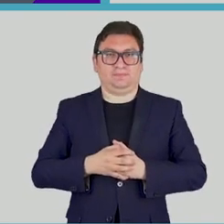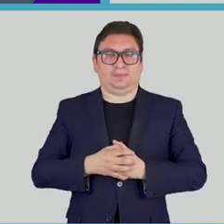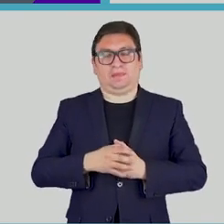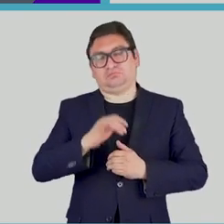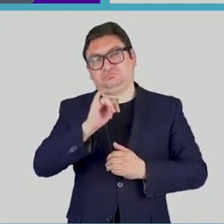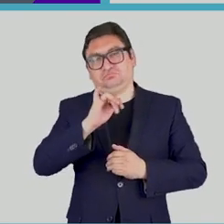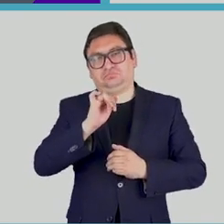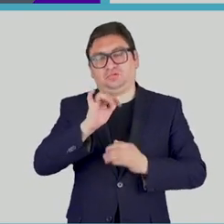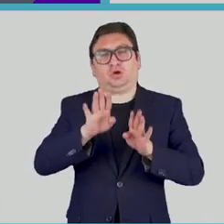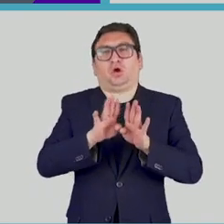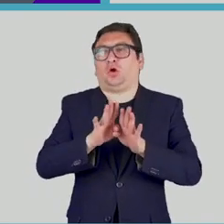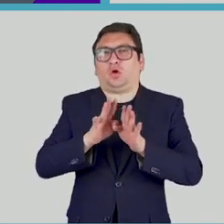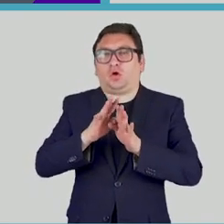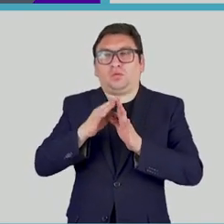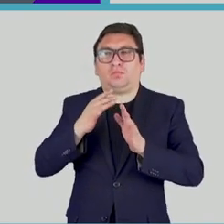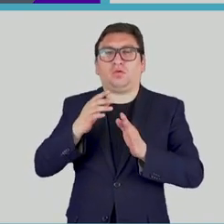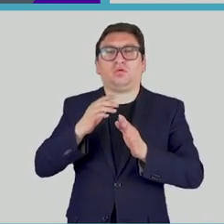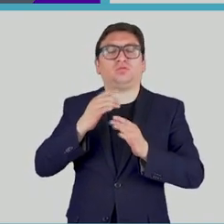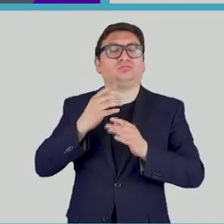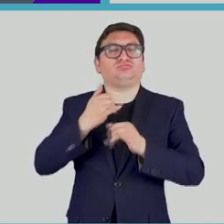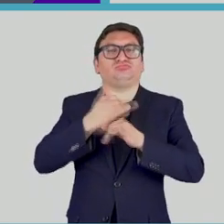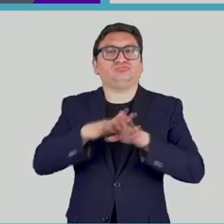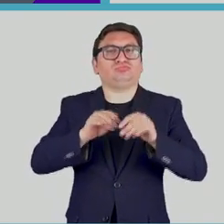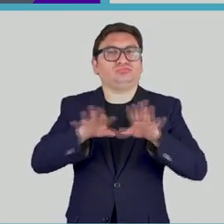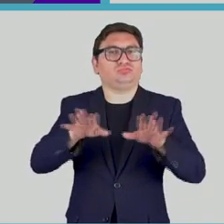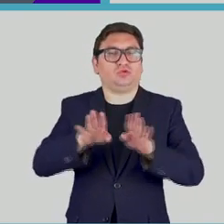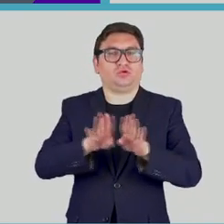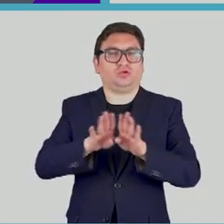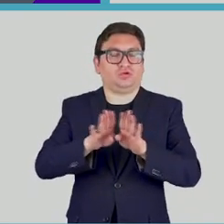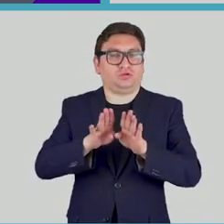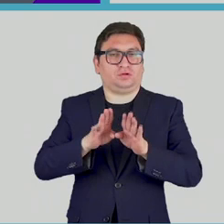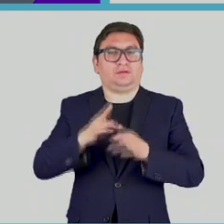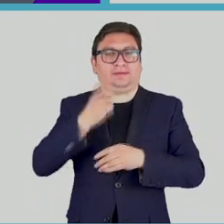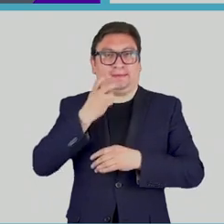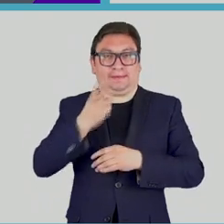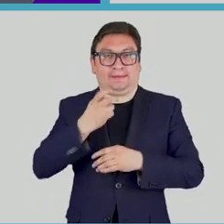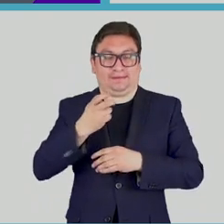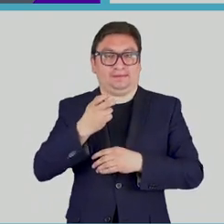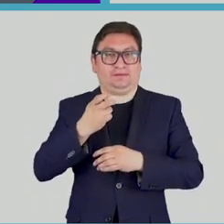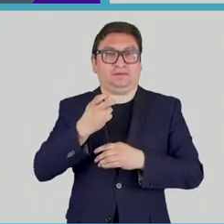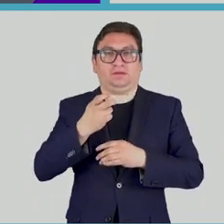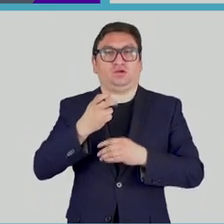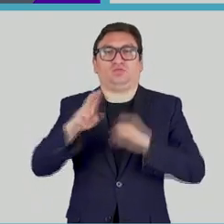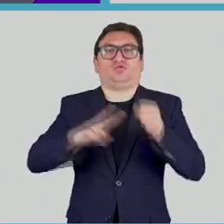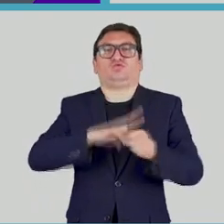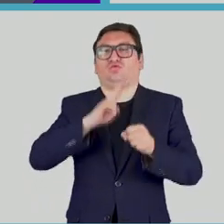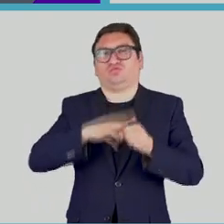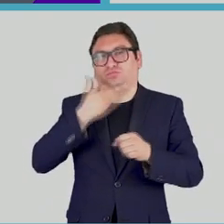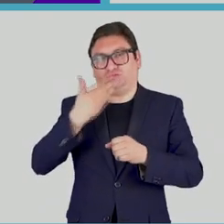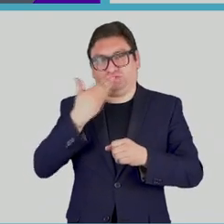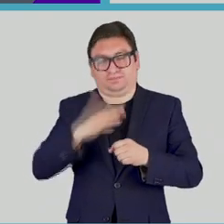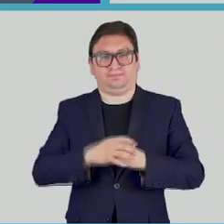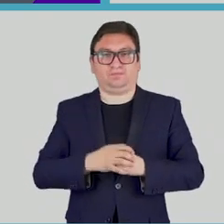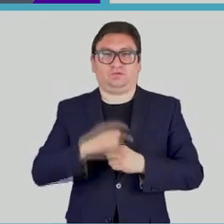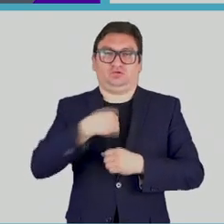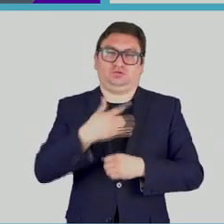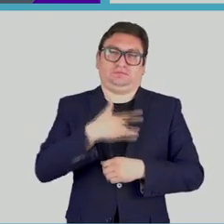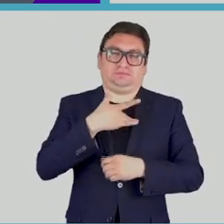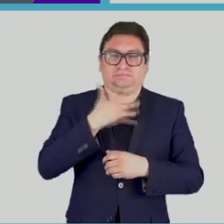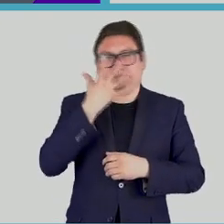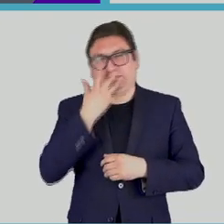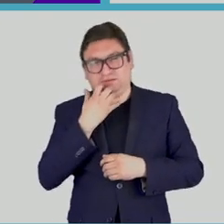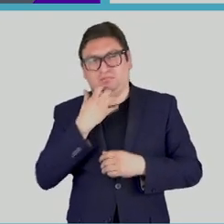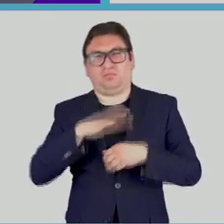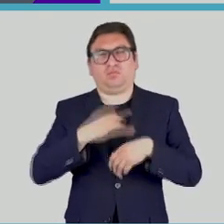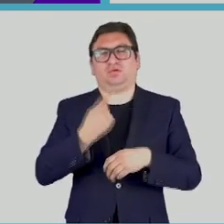Sí cómo acercarse como volver esto algo natural y me da mucha